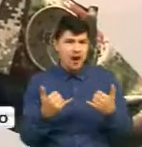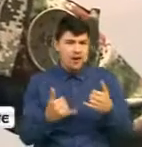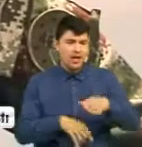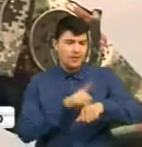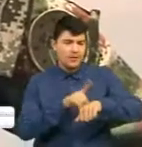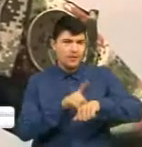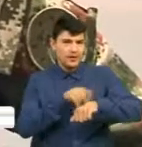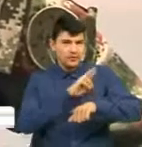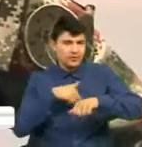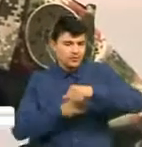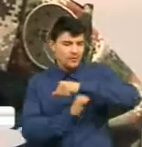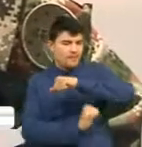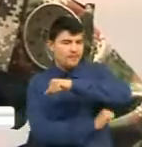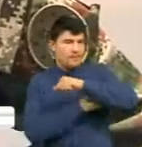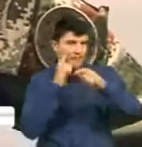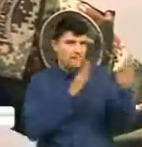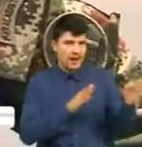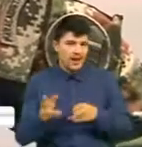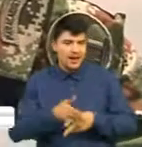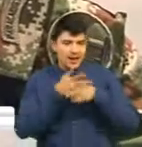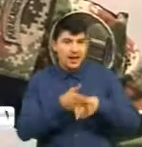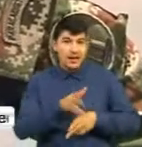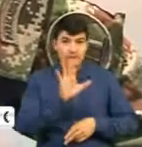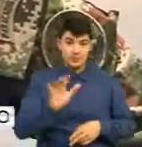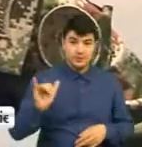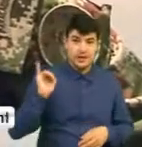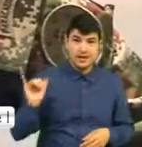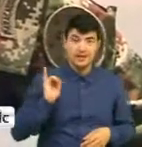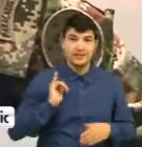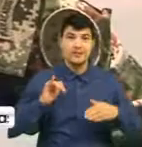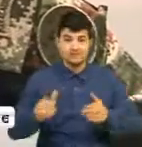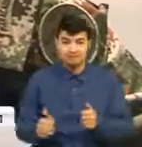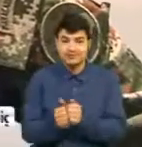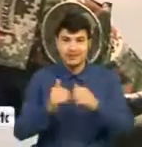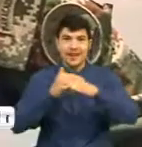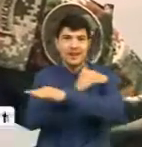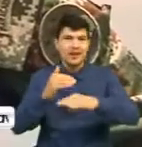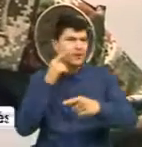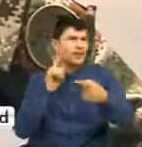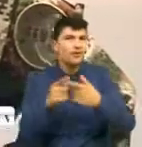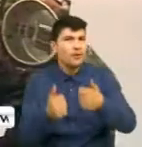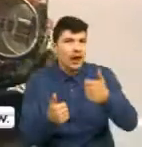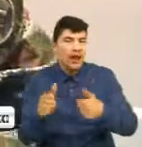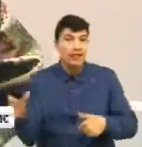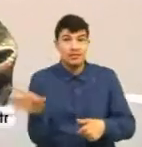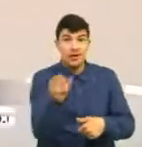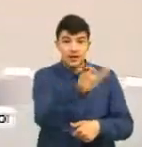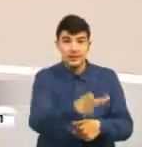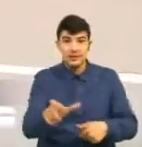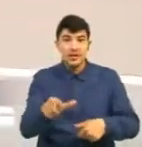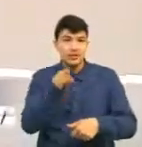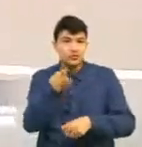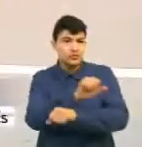de seguridad Viaje Seguro. Su ejército está en la vía. Es con el único ánimo de prestar la seguridad a todos los